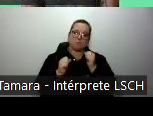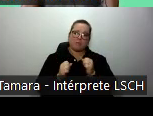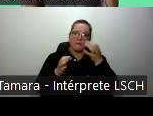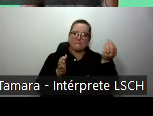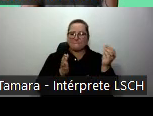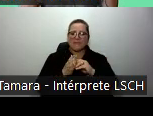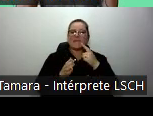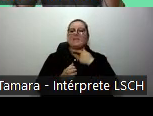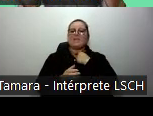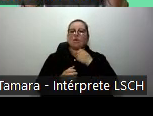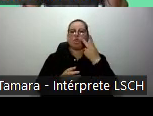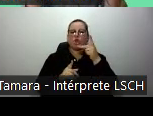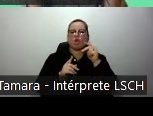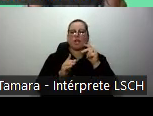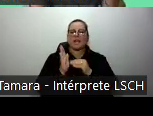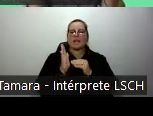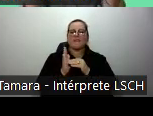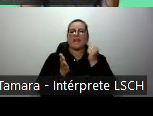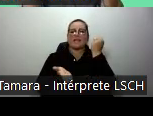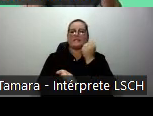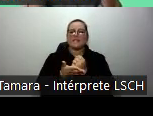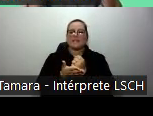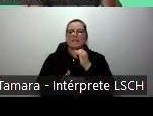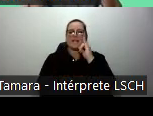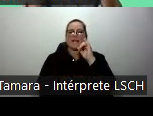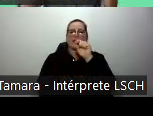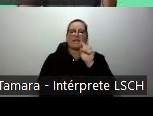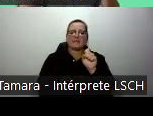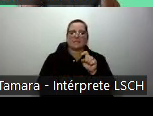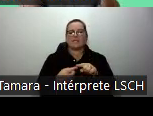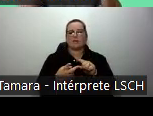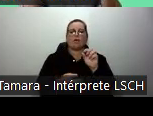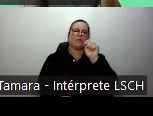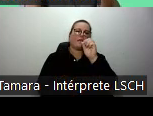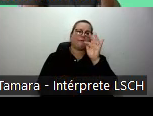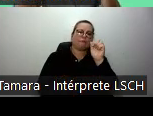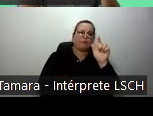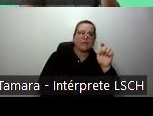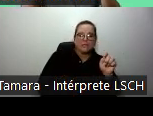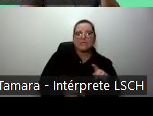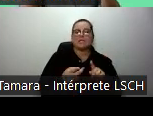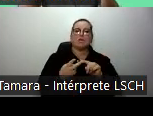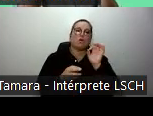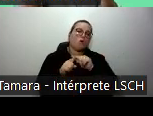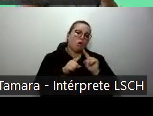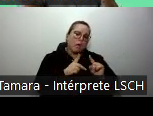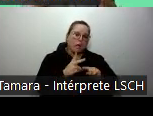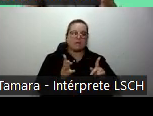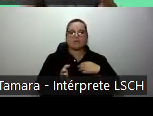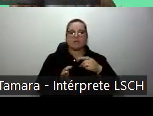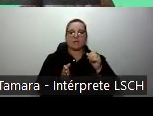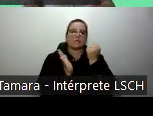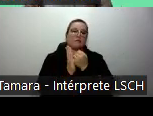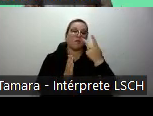quiero aumentar dos niveles en la certificación iels o en la certificación tafo o y así pueden haber muchas o en la certificación de la